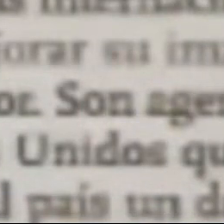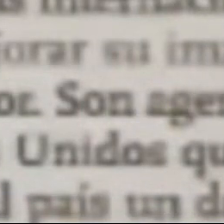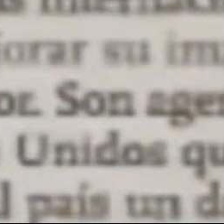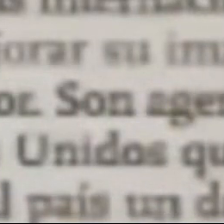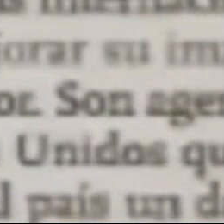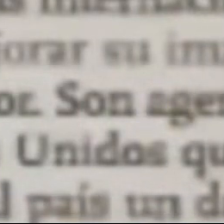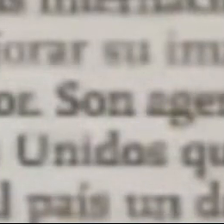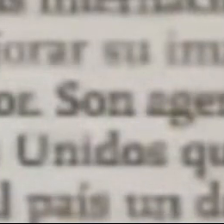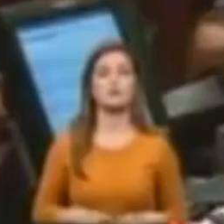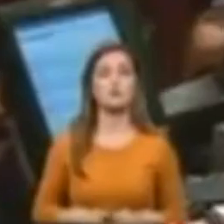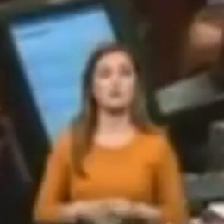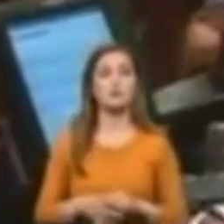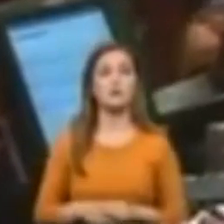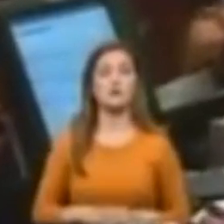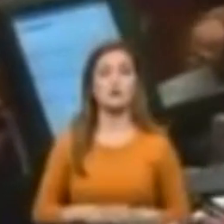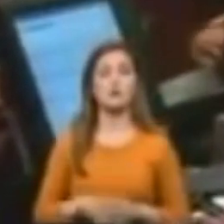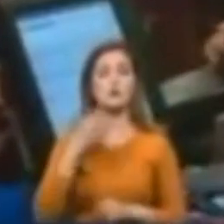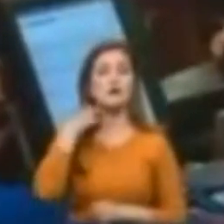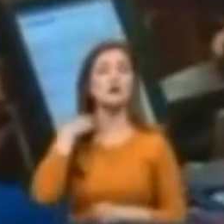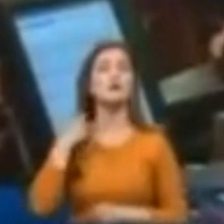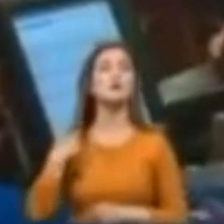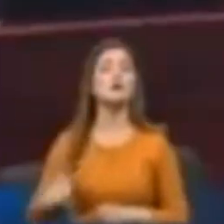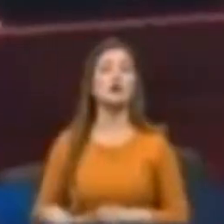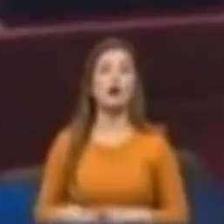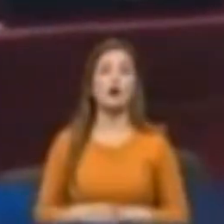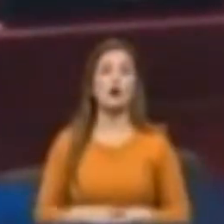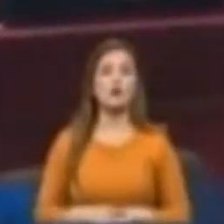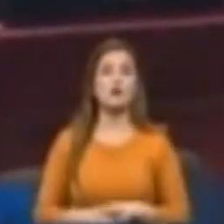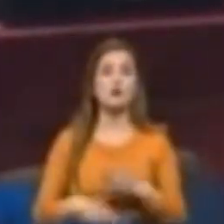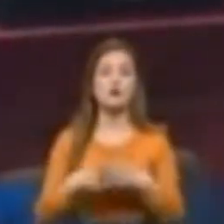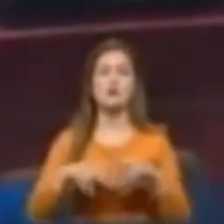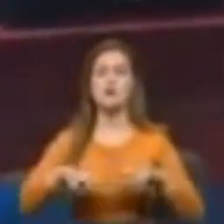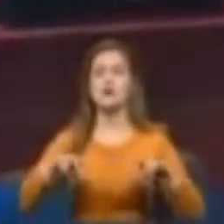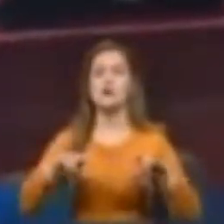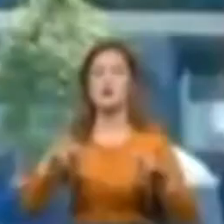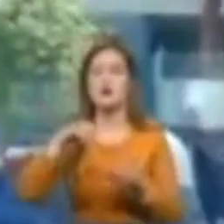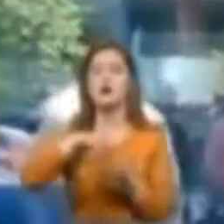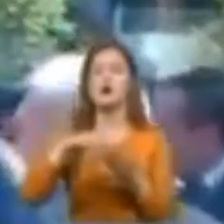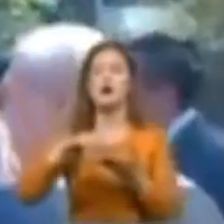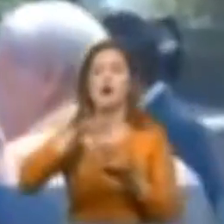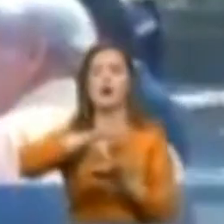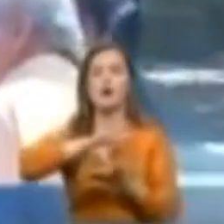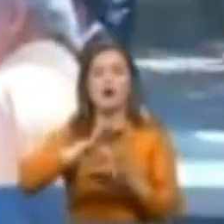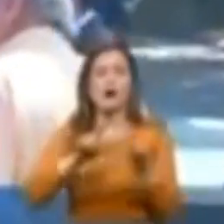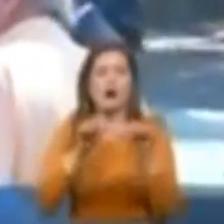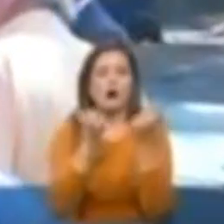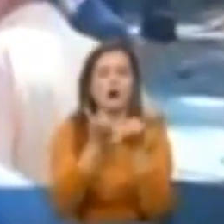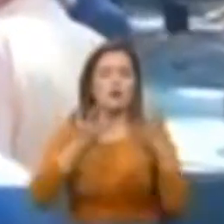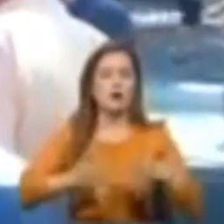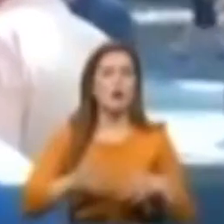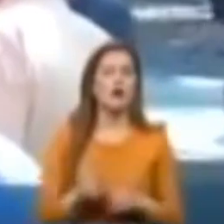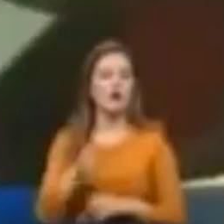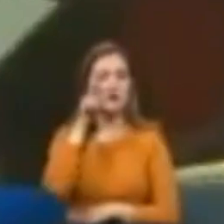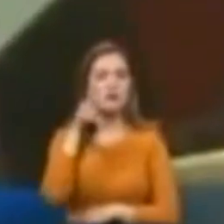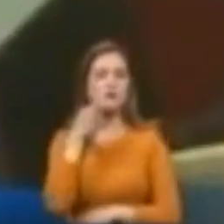Chevron. Los diezmos en la Asamblea están en investigación. La Fiscalía anunció que formalmente son 3